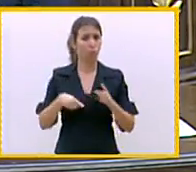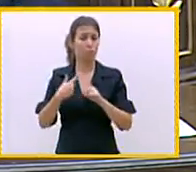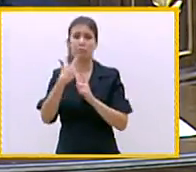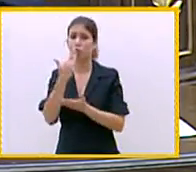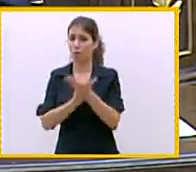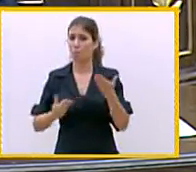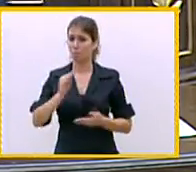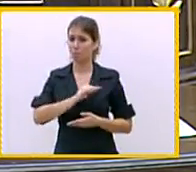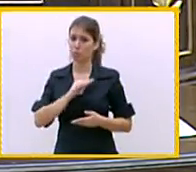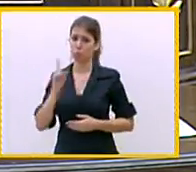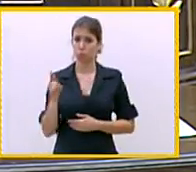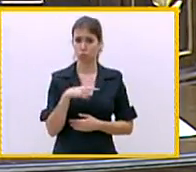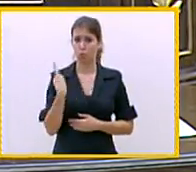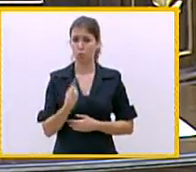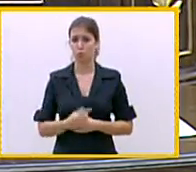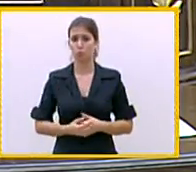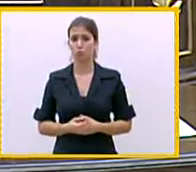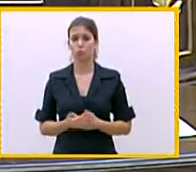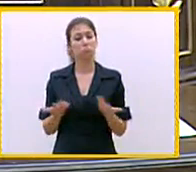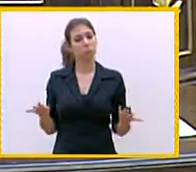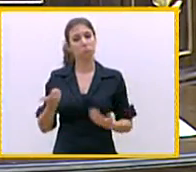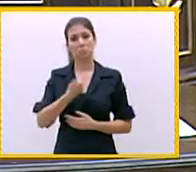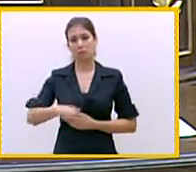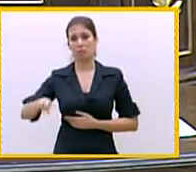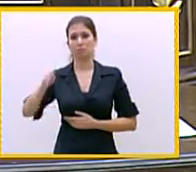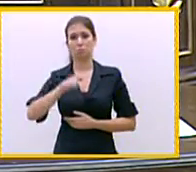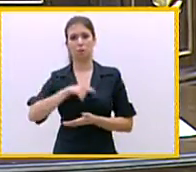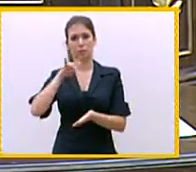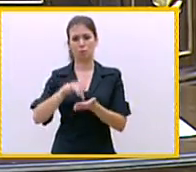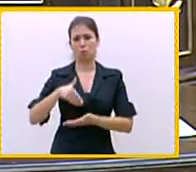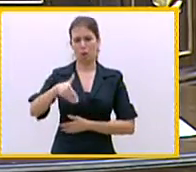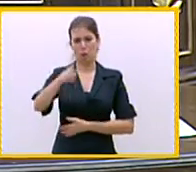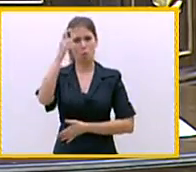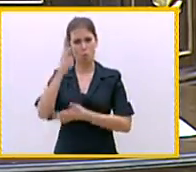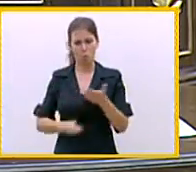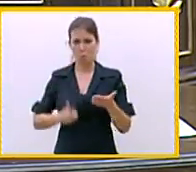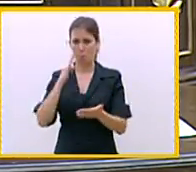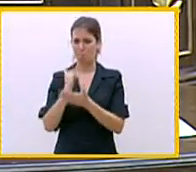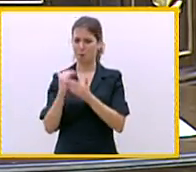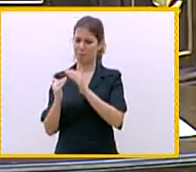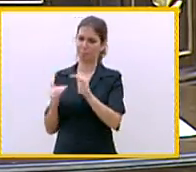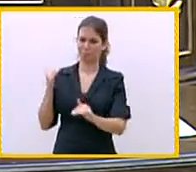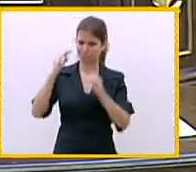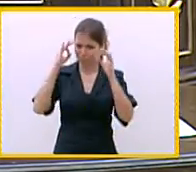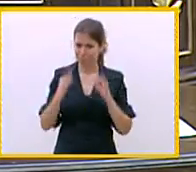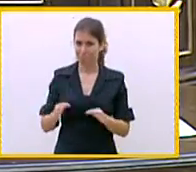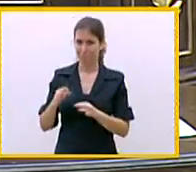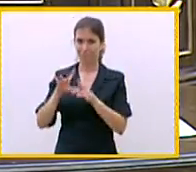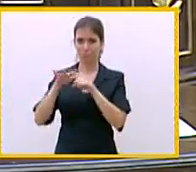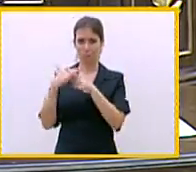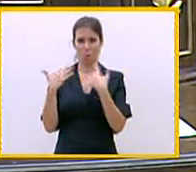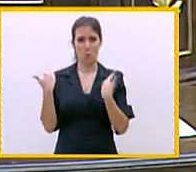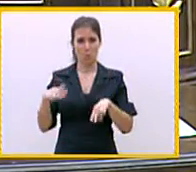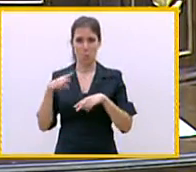entre todos. España va a superar una prueba dura en un contexto europeo e internacional muy